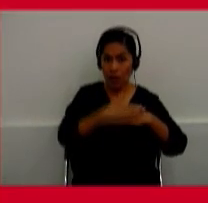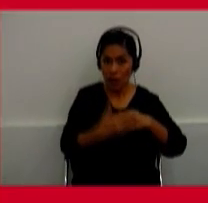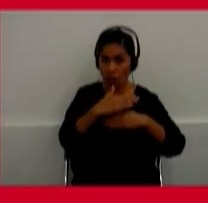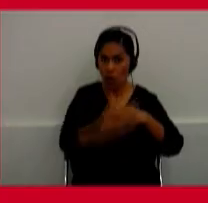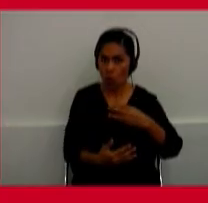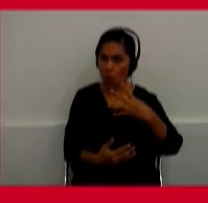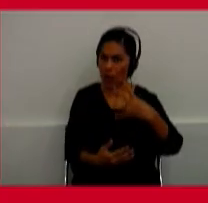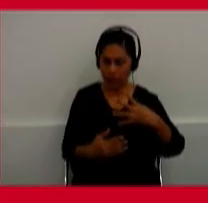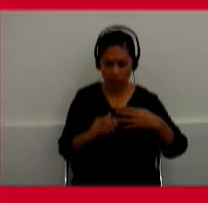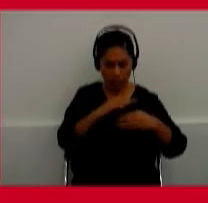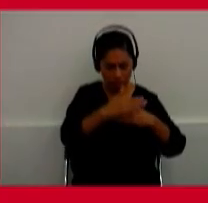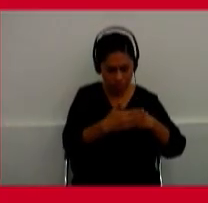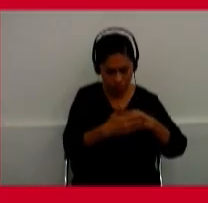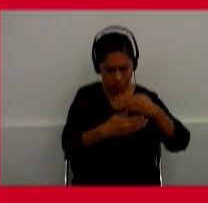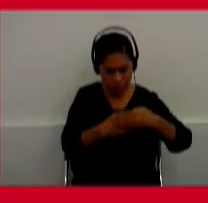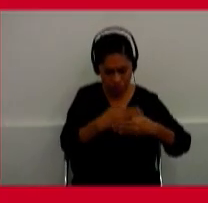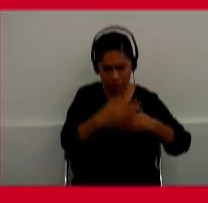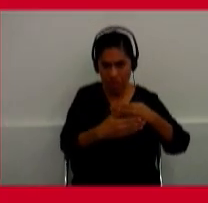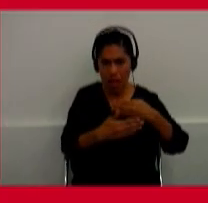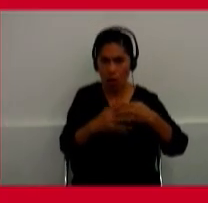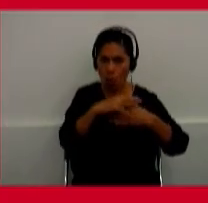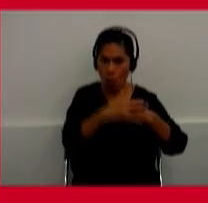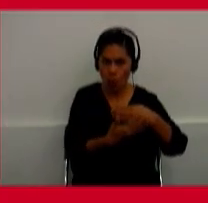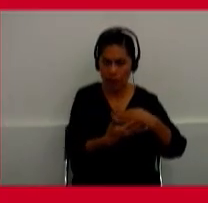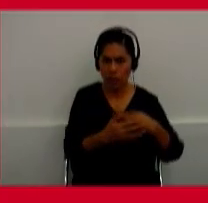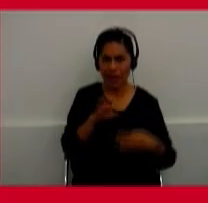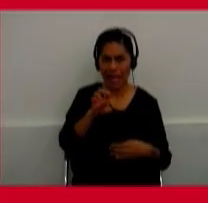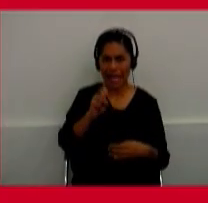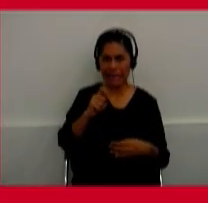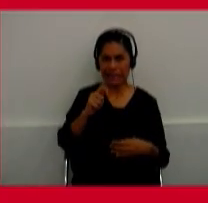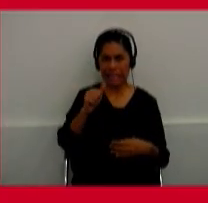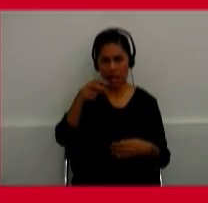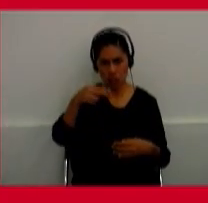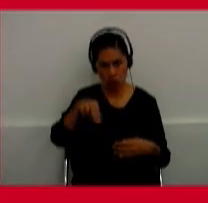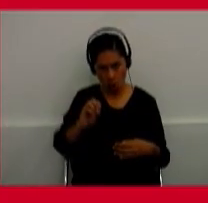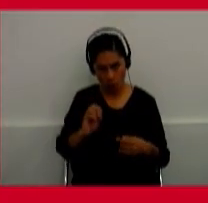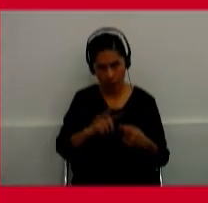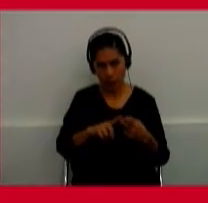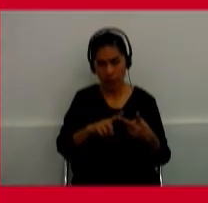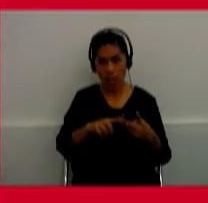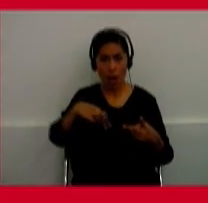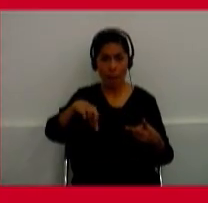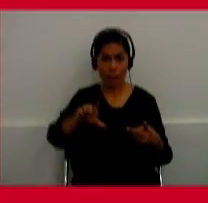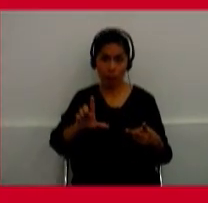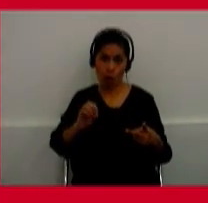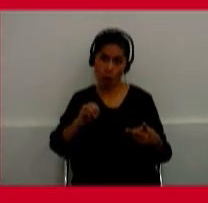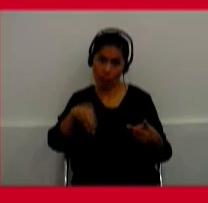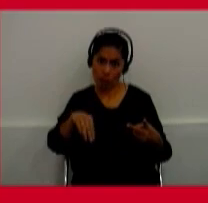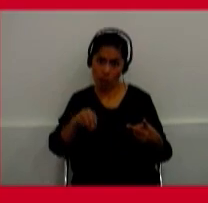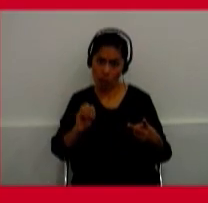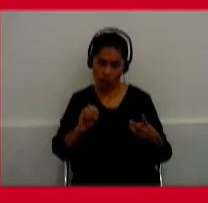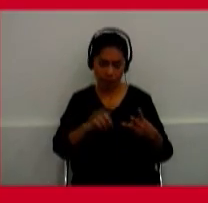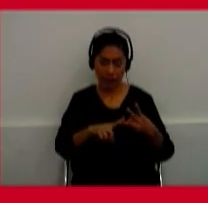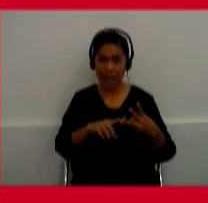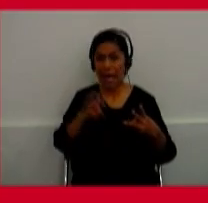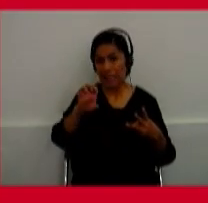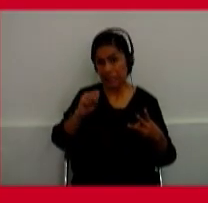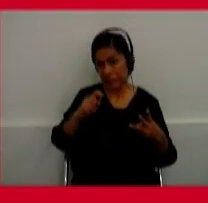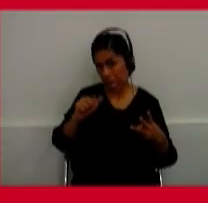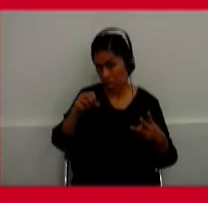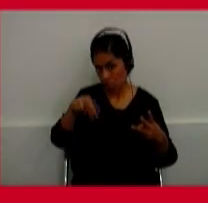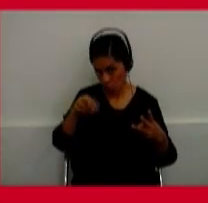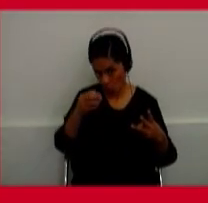ampliación microscópica. La primera capa viene de ser estaño, la segunda plomo, luego de nuevo tenemos estaño y por último cobre.